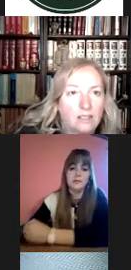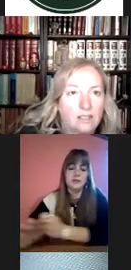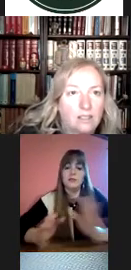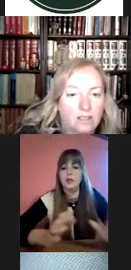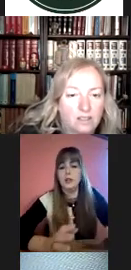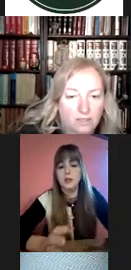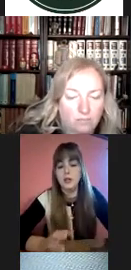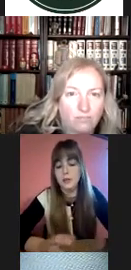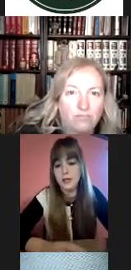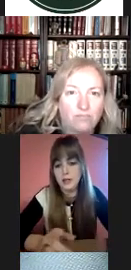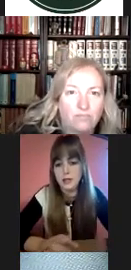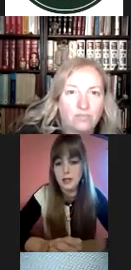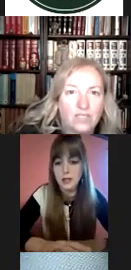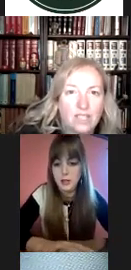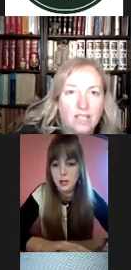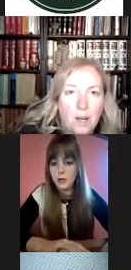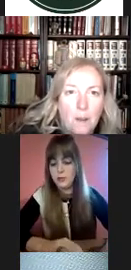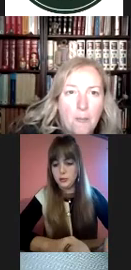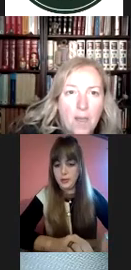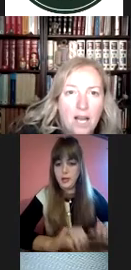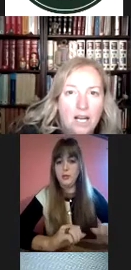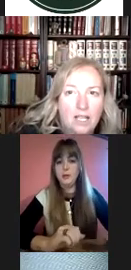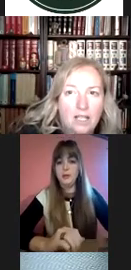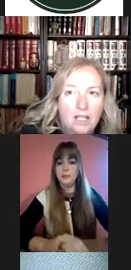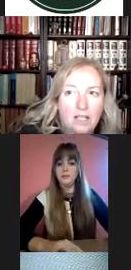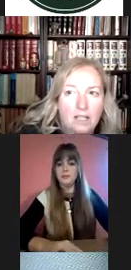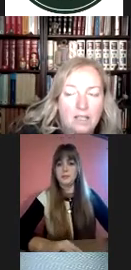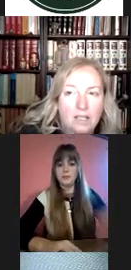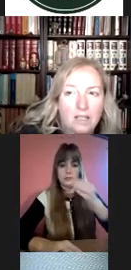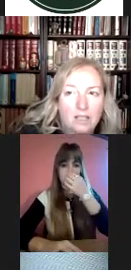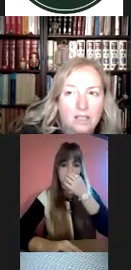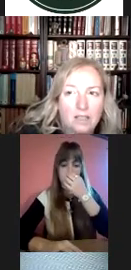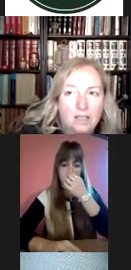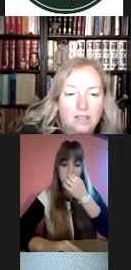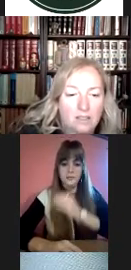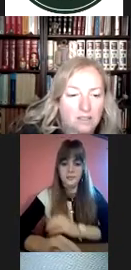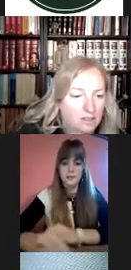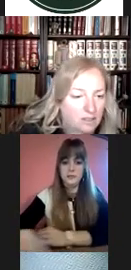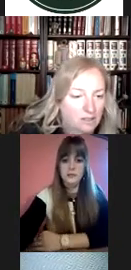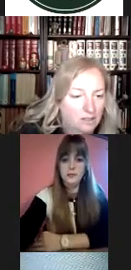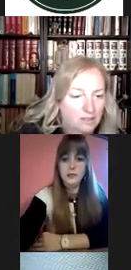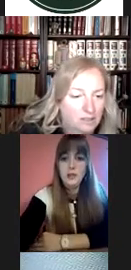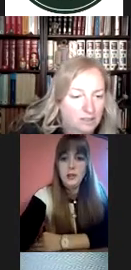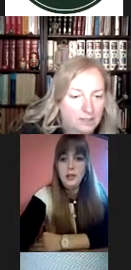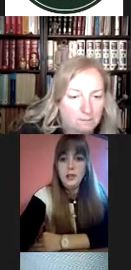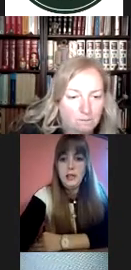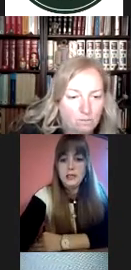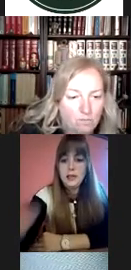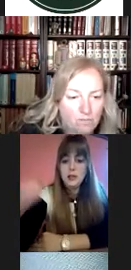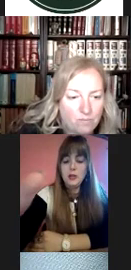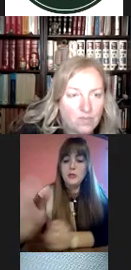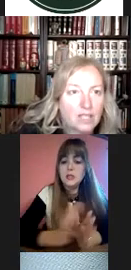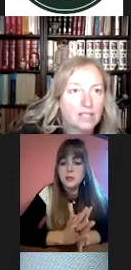Bueno. Pero les dejo la página ahí, Laura puso para que lo puedan ver. Bueno, muy bien, gracias.